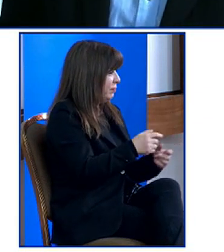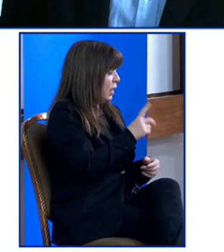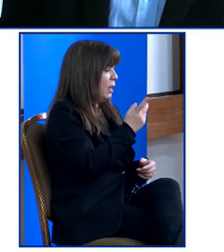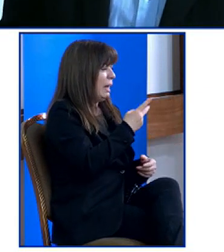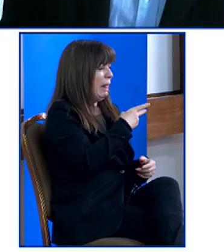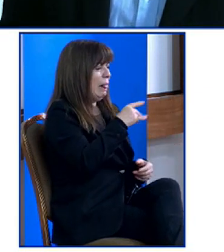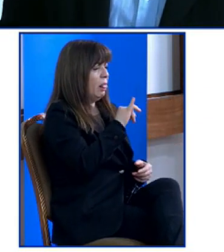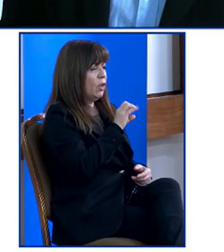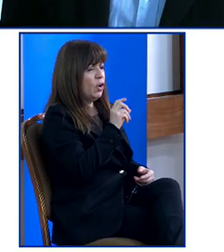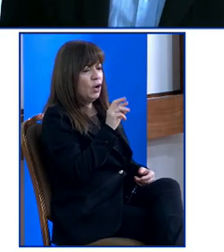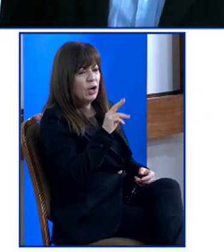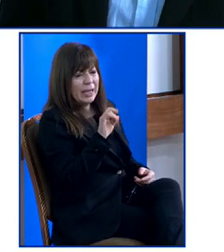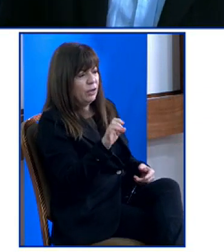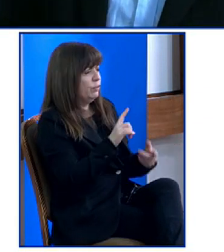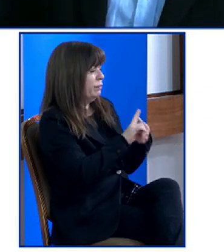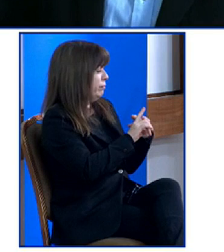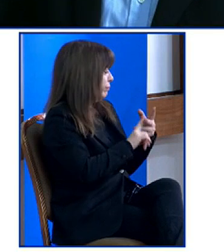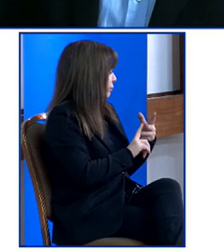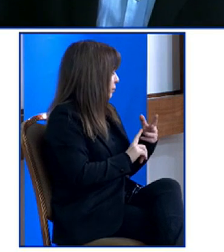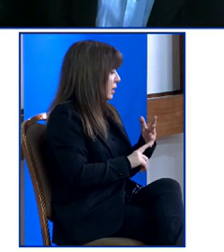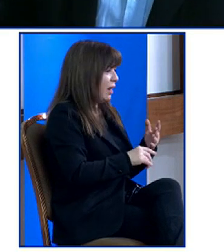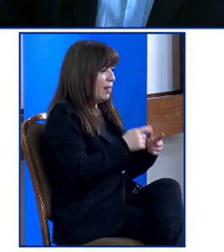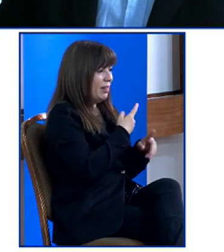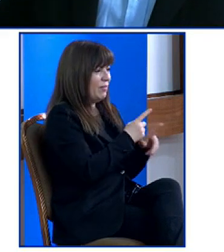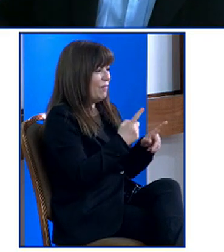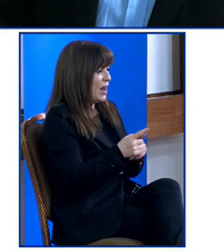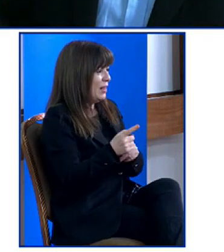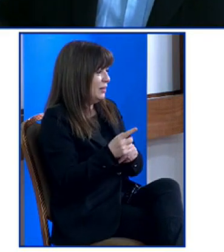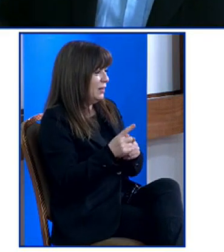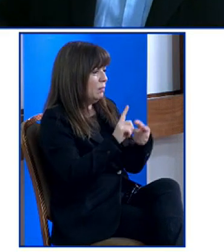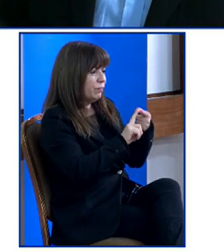nitrógeno y ozono.